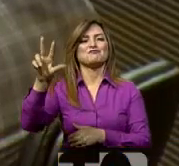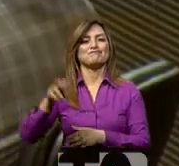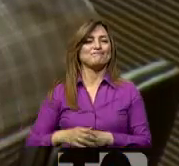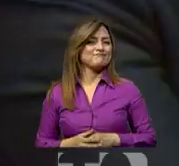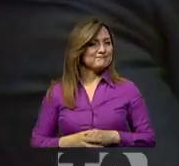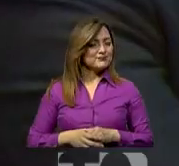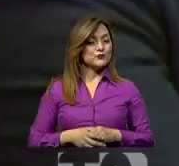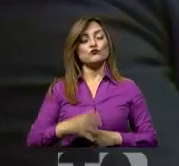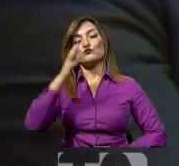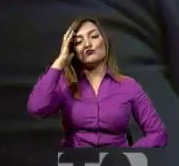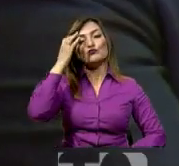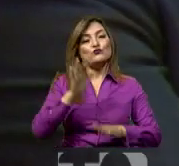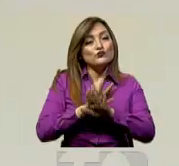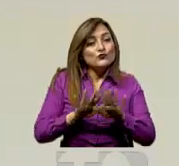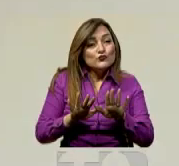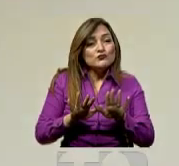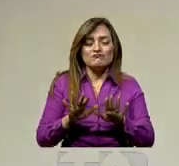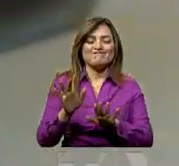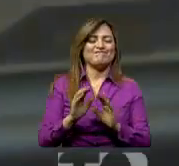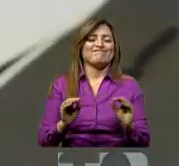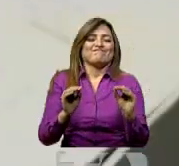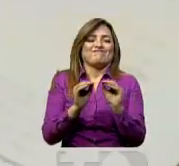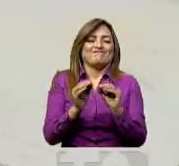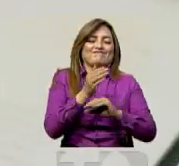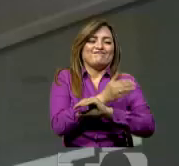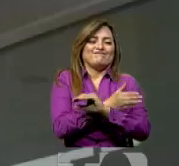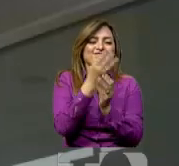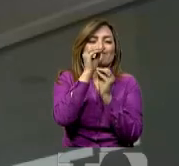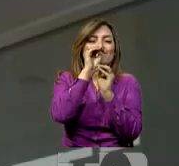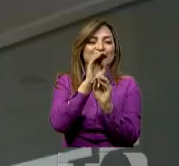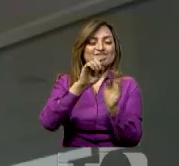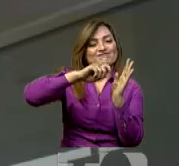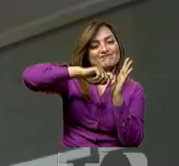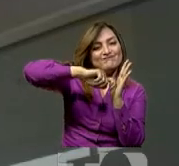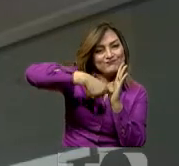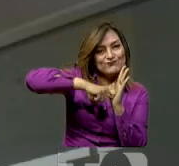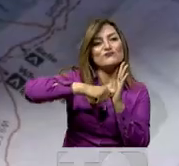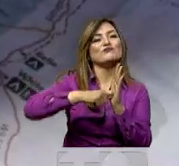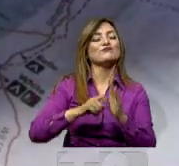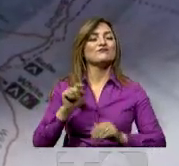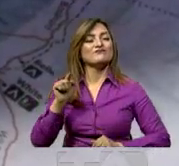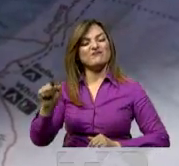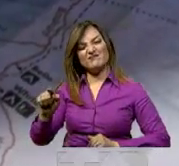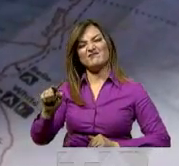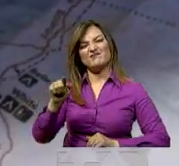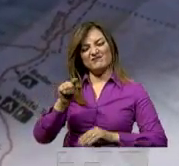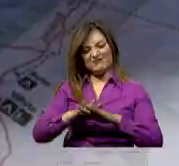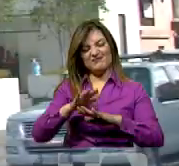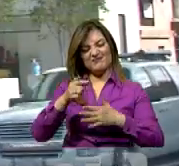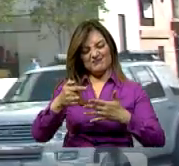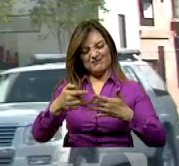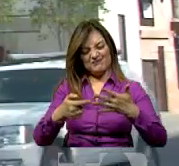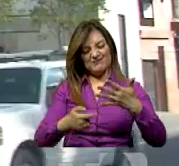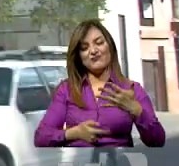es lo único que preocupa a los concejales, y es que el informe preliminar que emitió la Contraloría General del Estado determina varias falencias